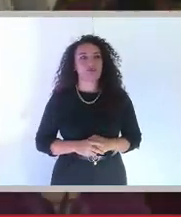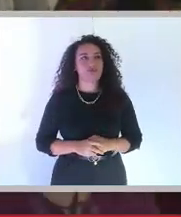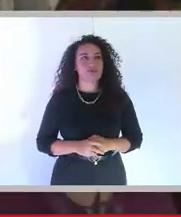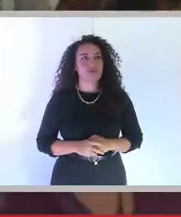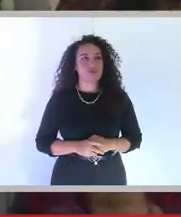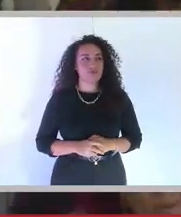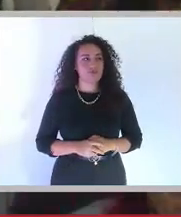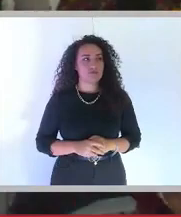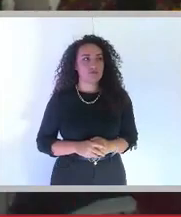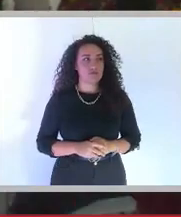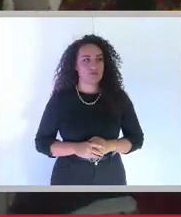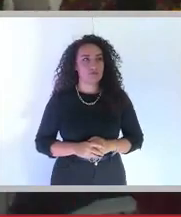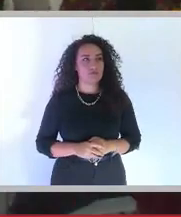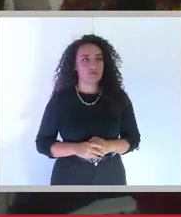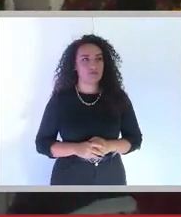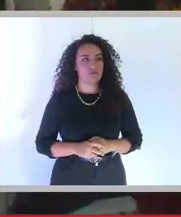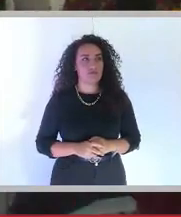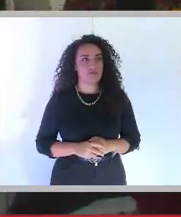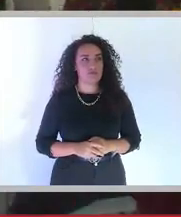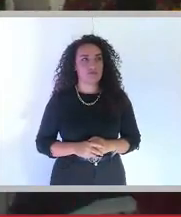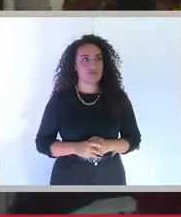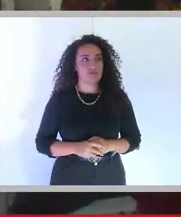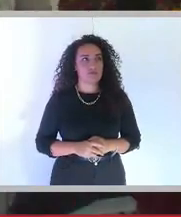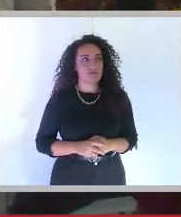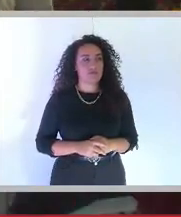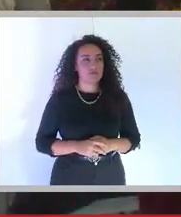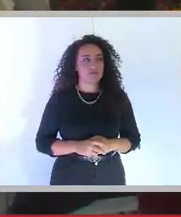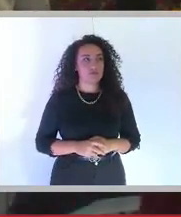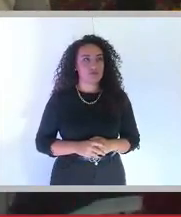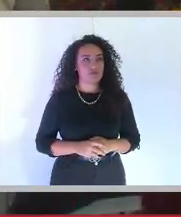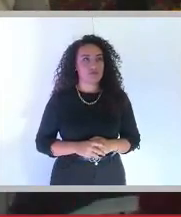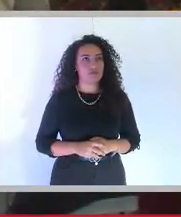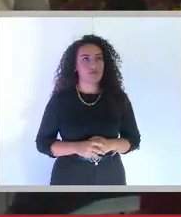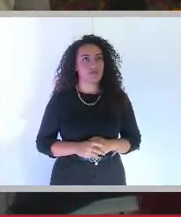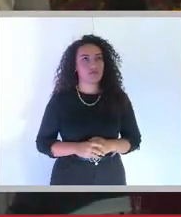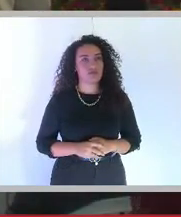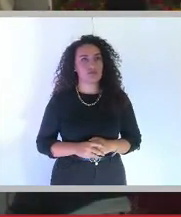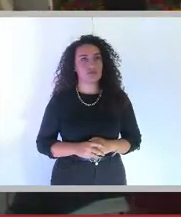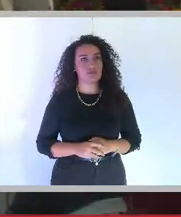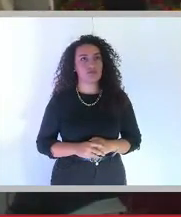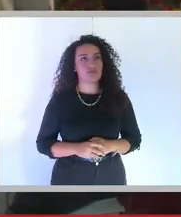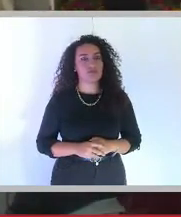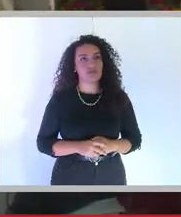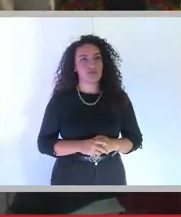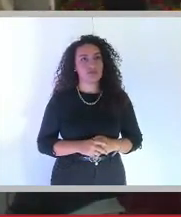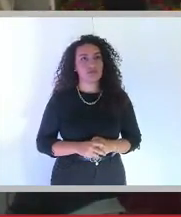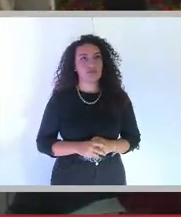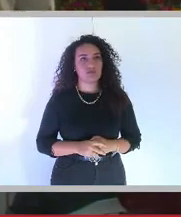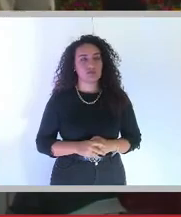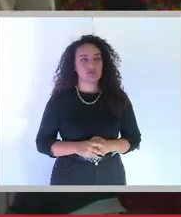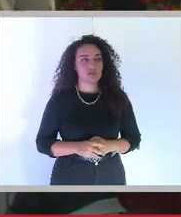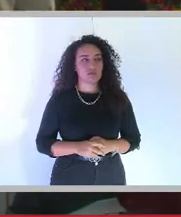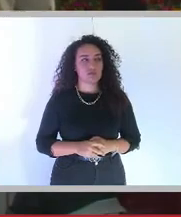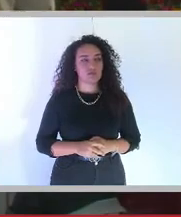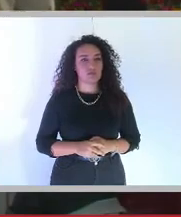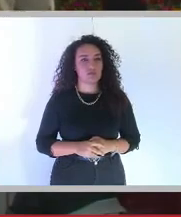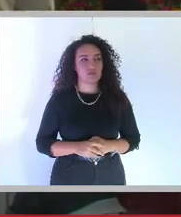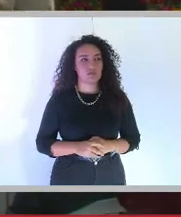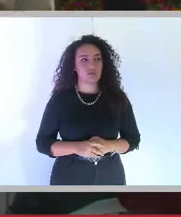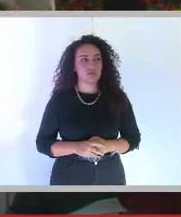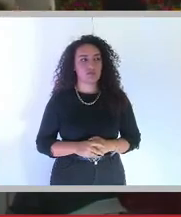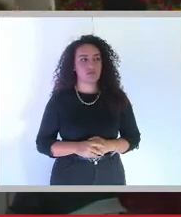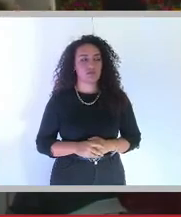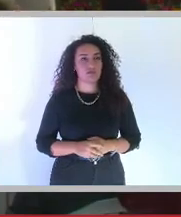solo el nombre y después. ¿Hago mi intervención ahora o no? Sí, hágame.